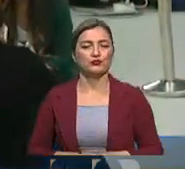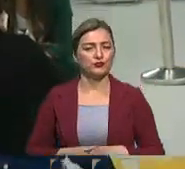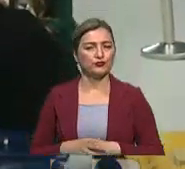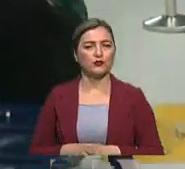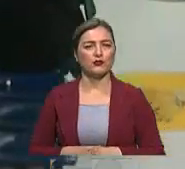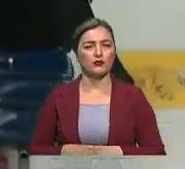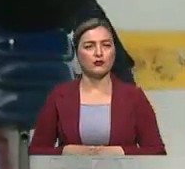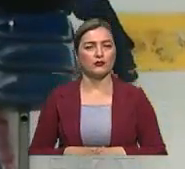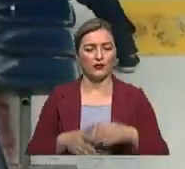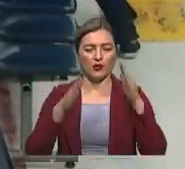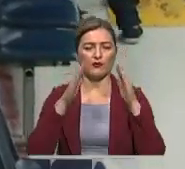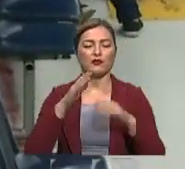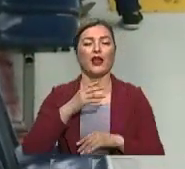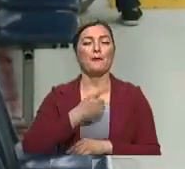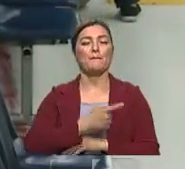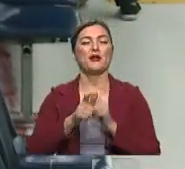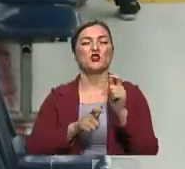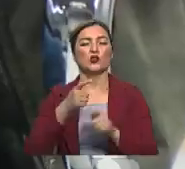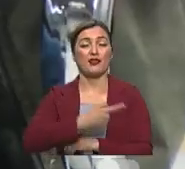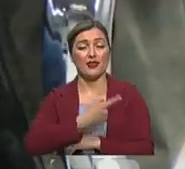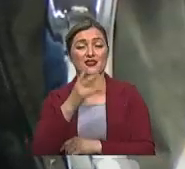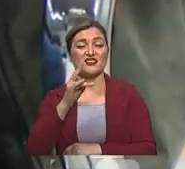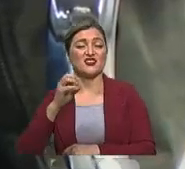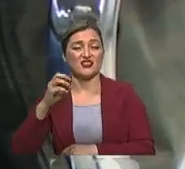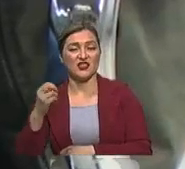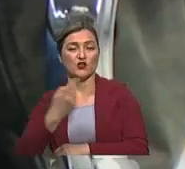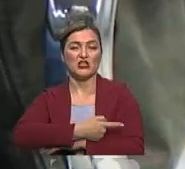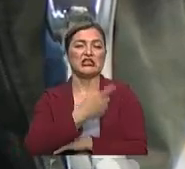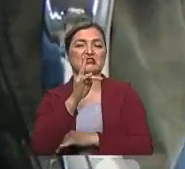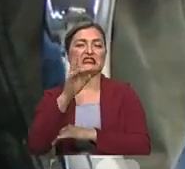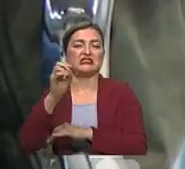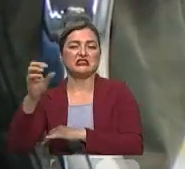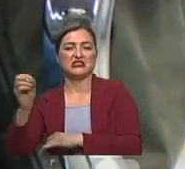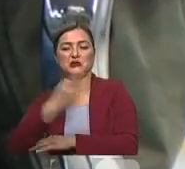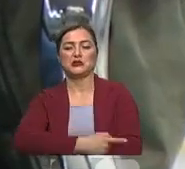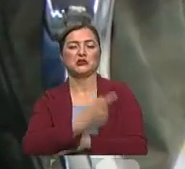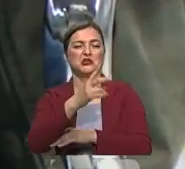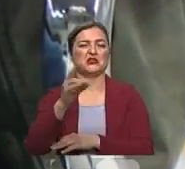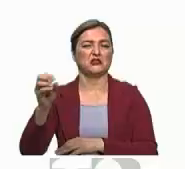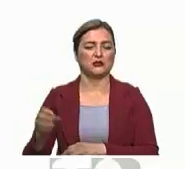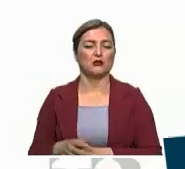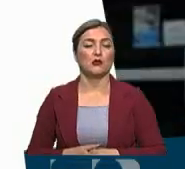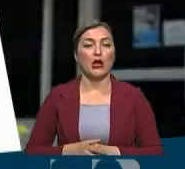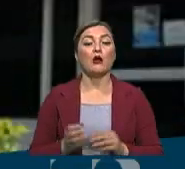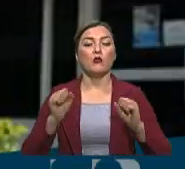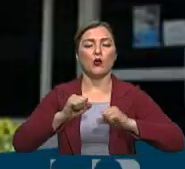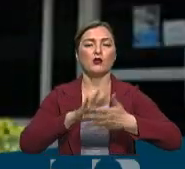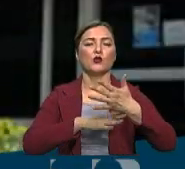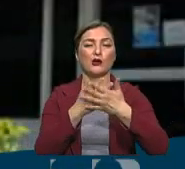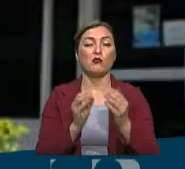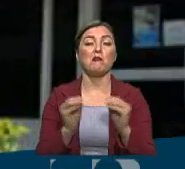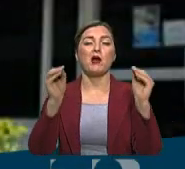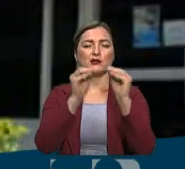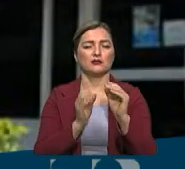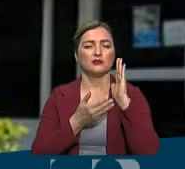Agrega que están atendiendo cerca de 700 personas diarias y para suplir esta demanda han ampliado su horario de trabajo. De lunes a viernes la